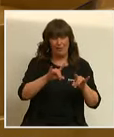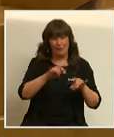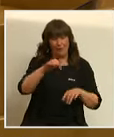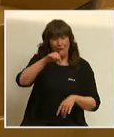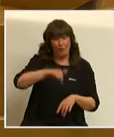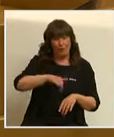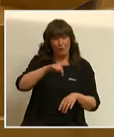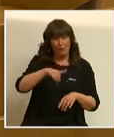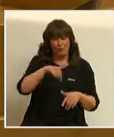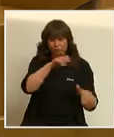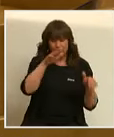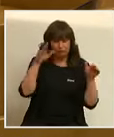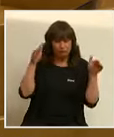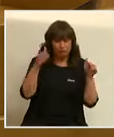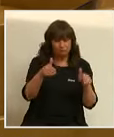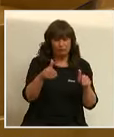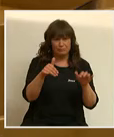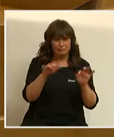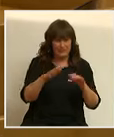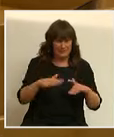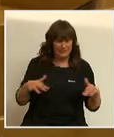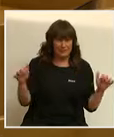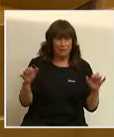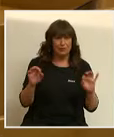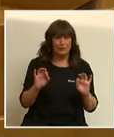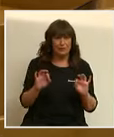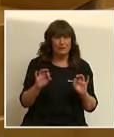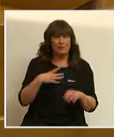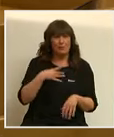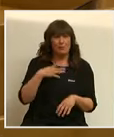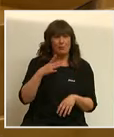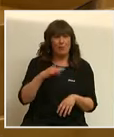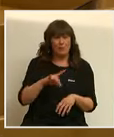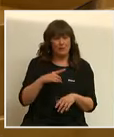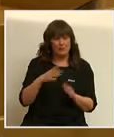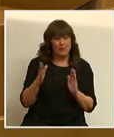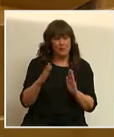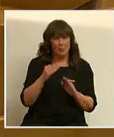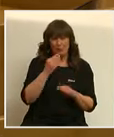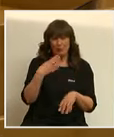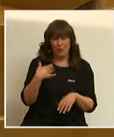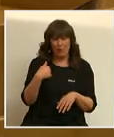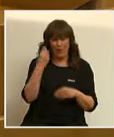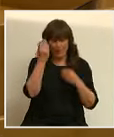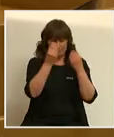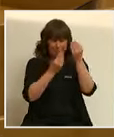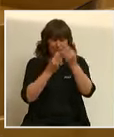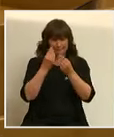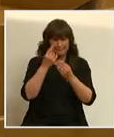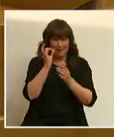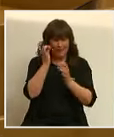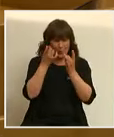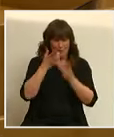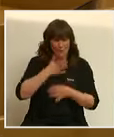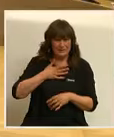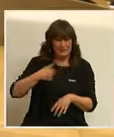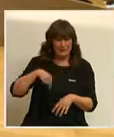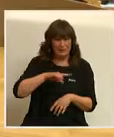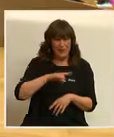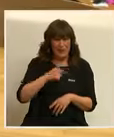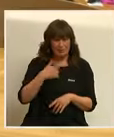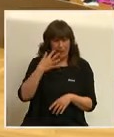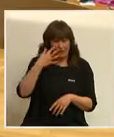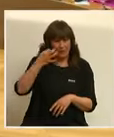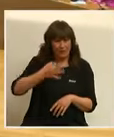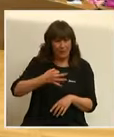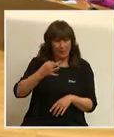nuestra atención de manera especial en estas Cortes, podría ser un buen momento para repensar nuestra actividad y si verdaderamente hacemos